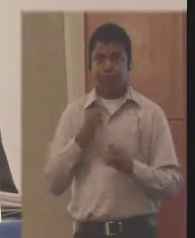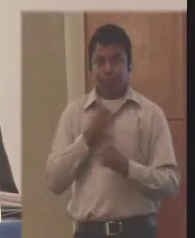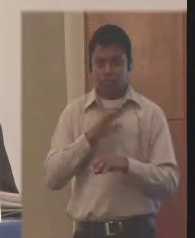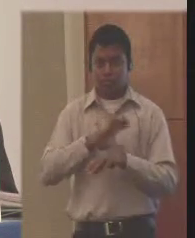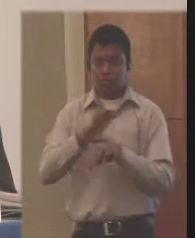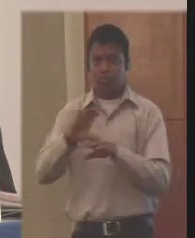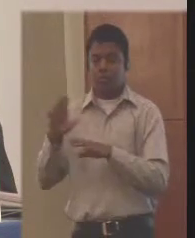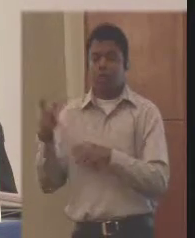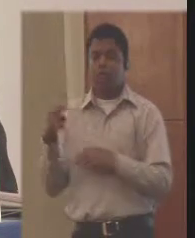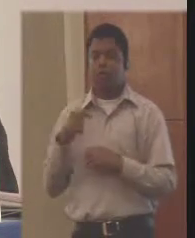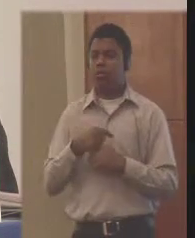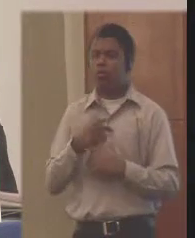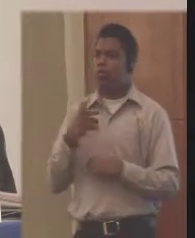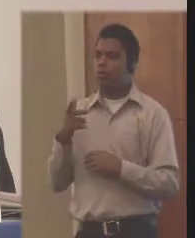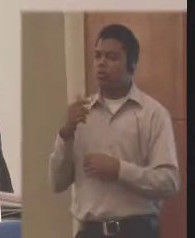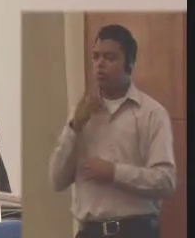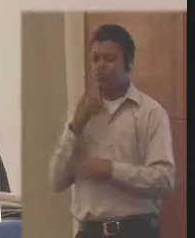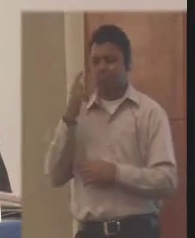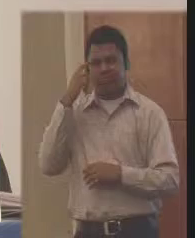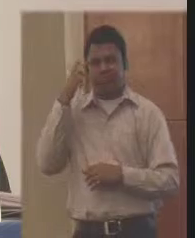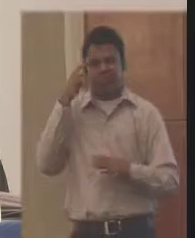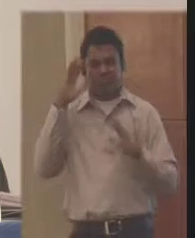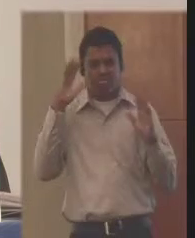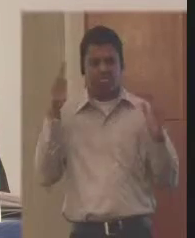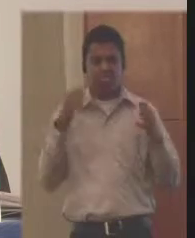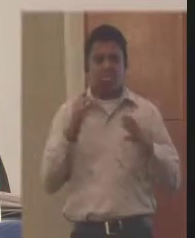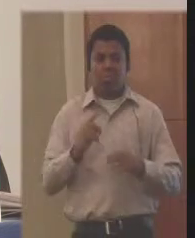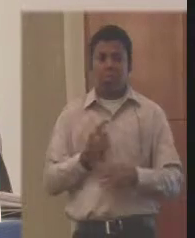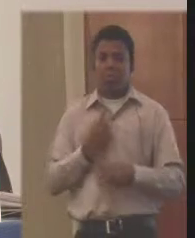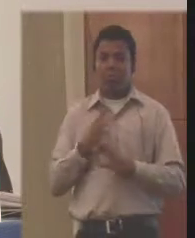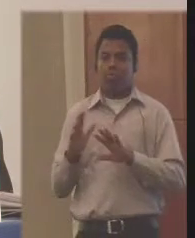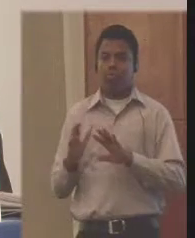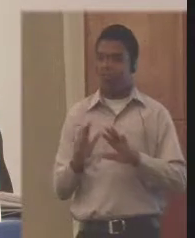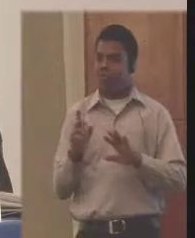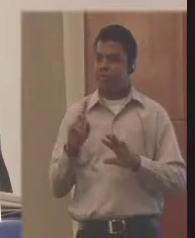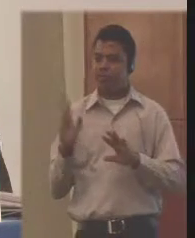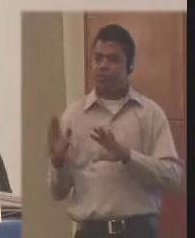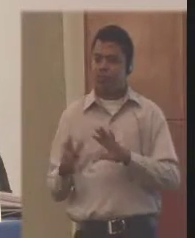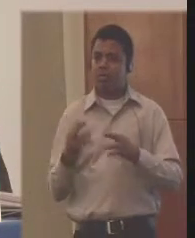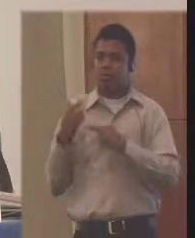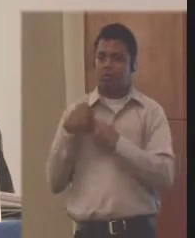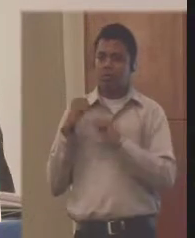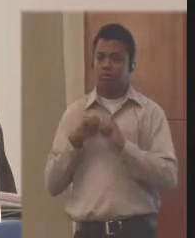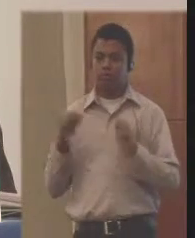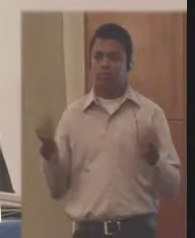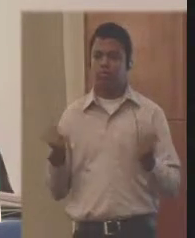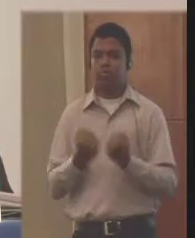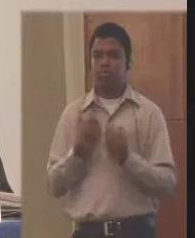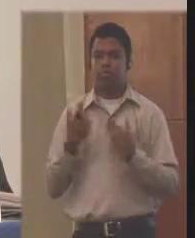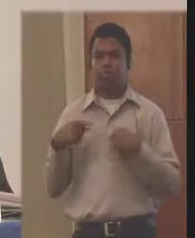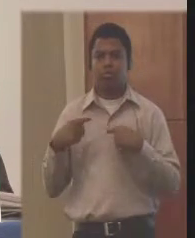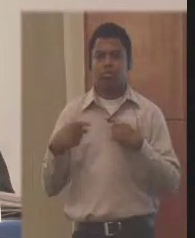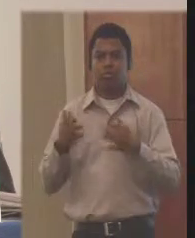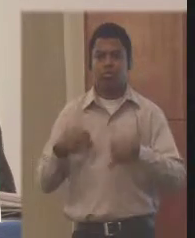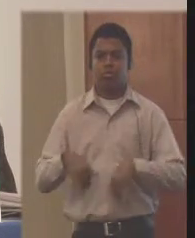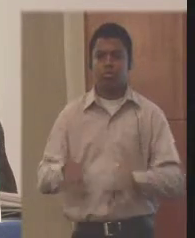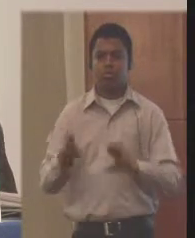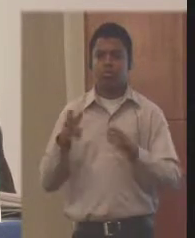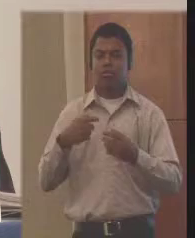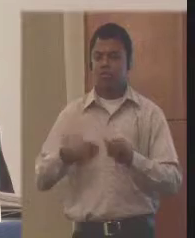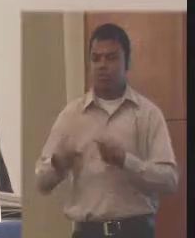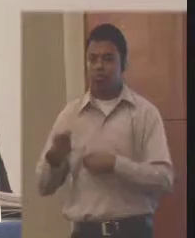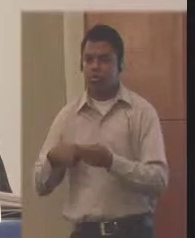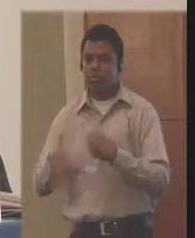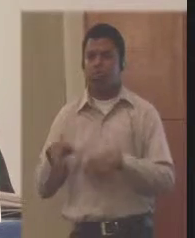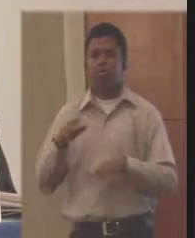aspectos de responsabilidad social, aspectos de continuidad de negocio, aspectos de reducción de riesgos, integrarlos